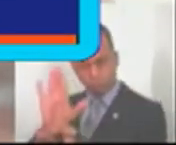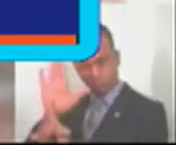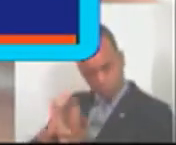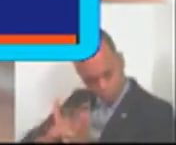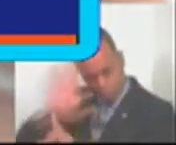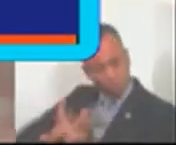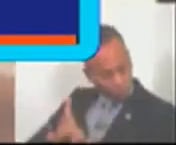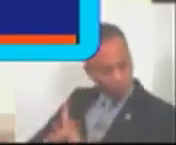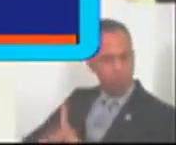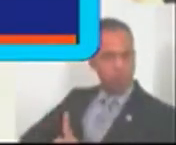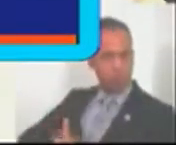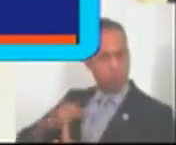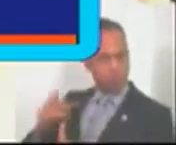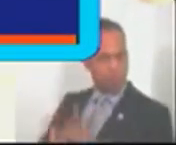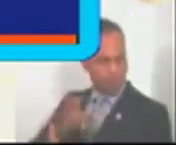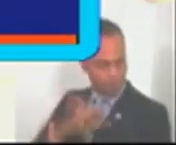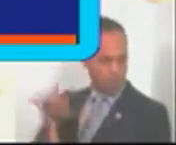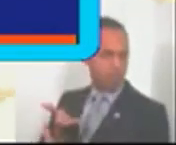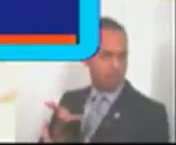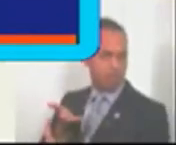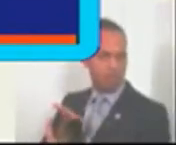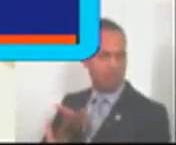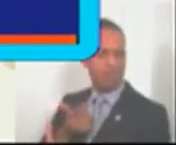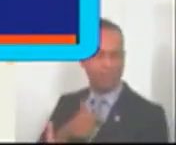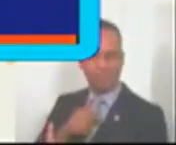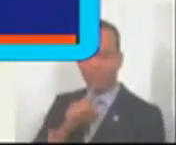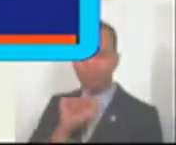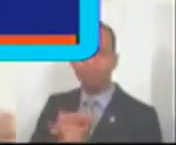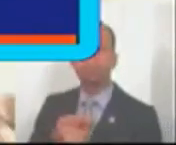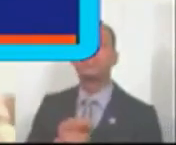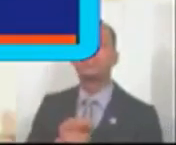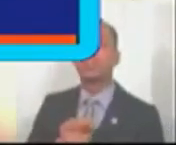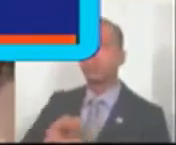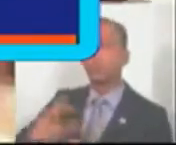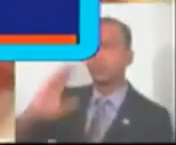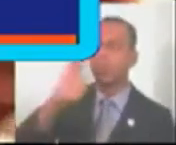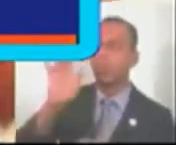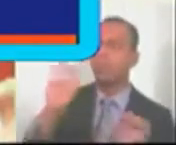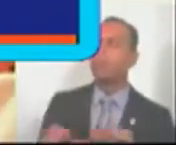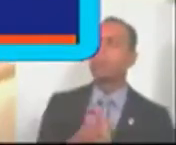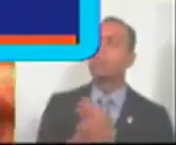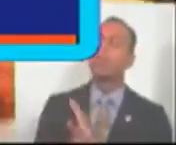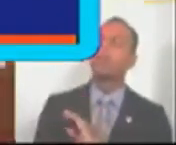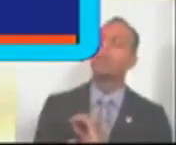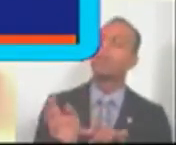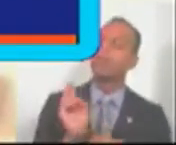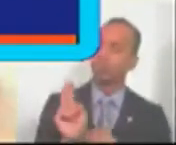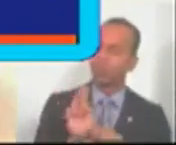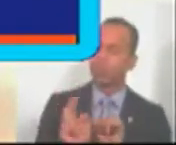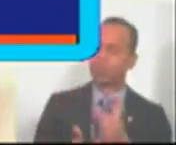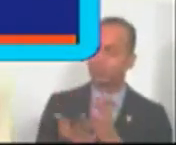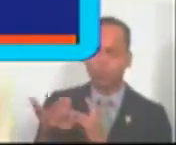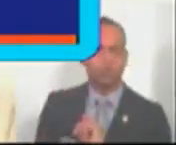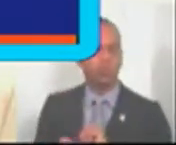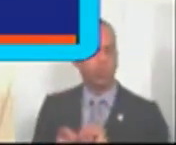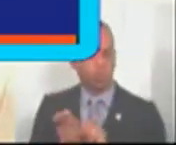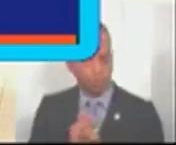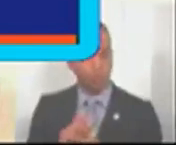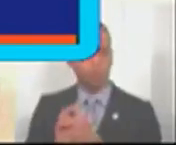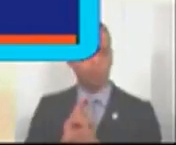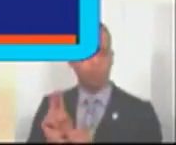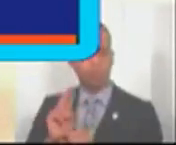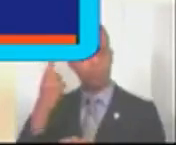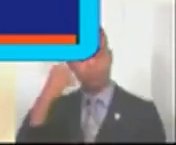Entonces, yo que apuesto realmente porque seamos capaces de utilizar la revolución tecnológica para mejorar